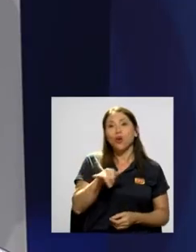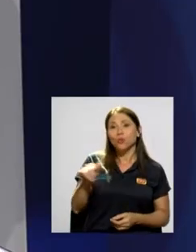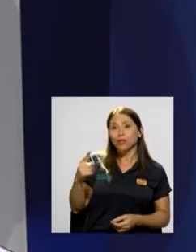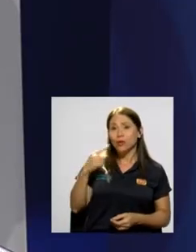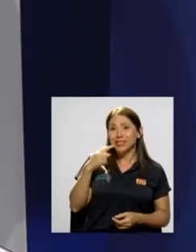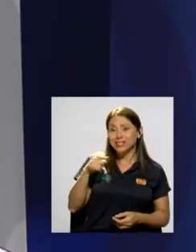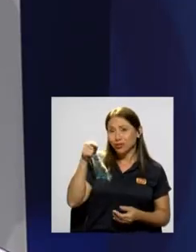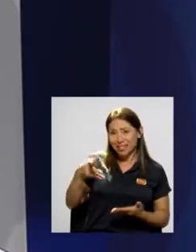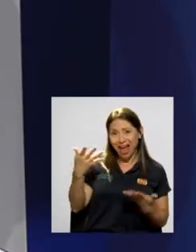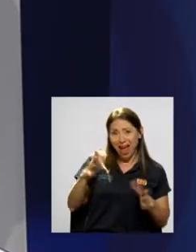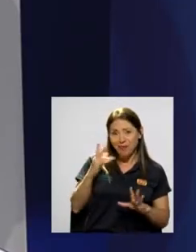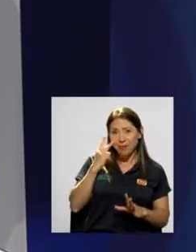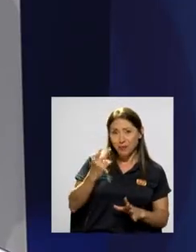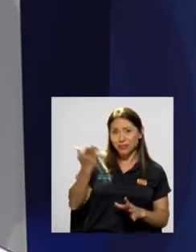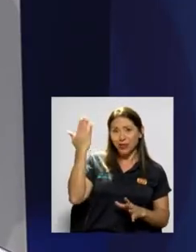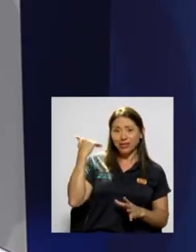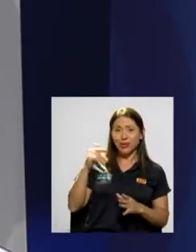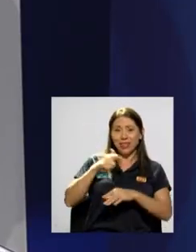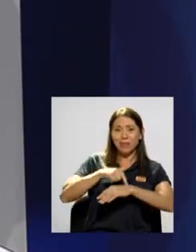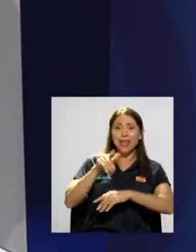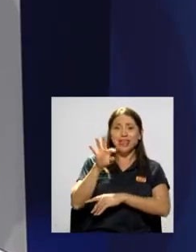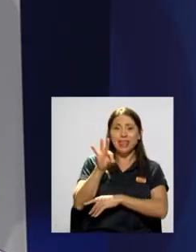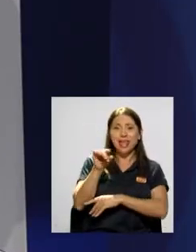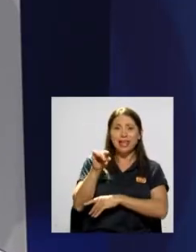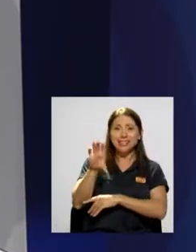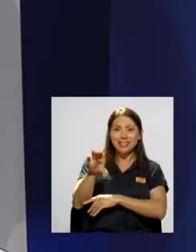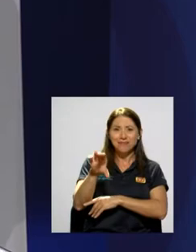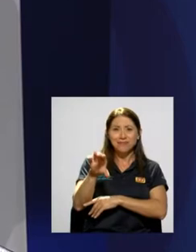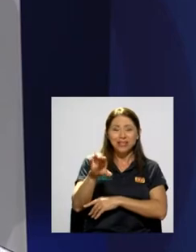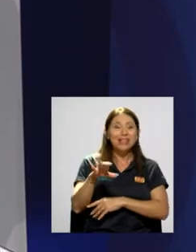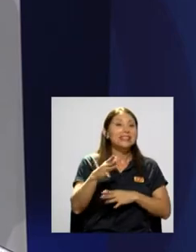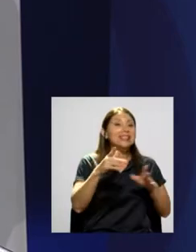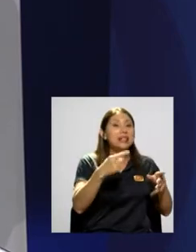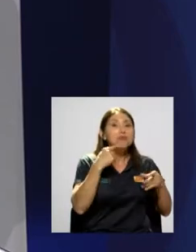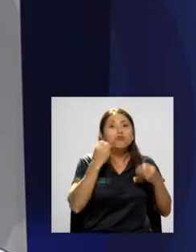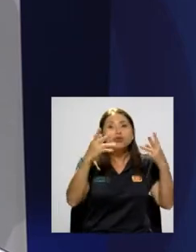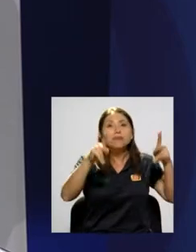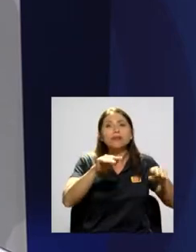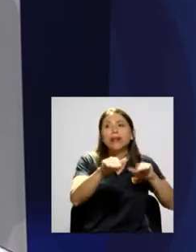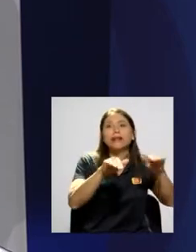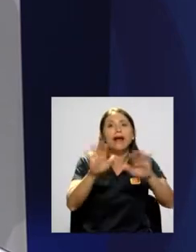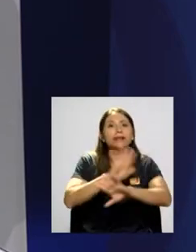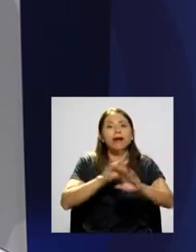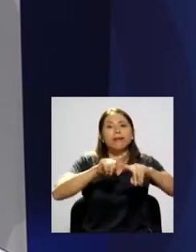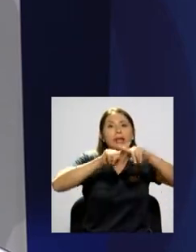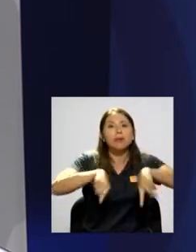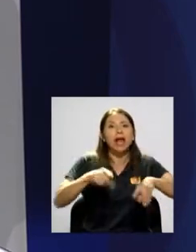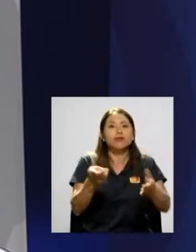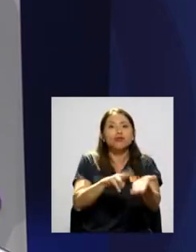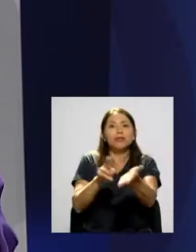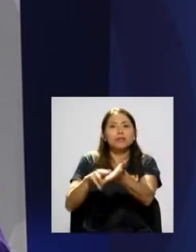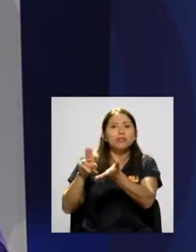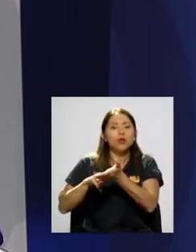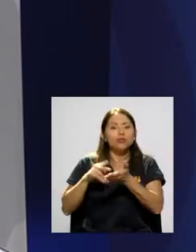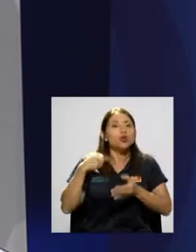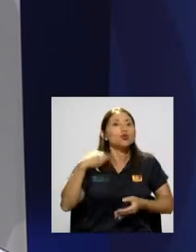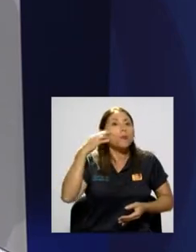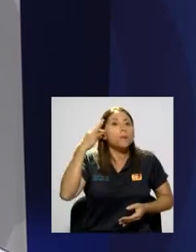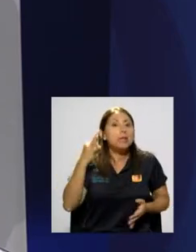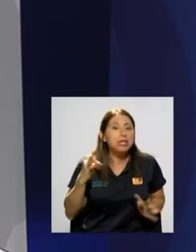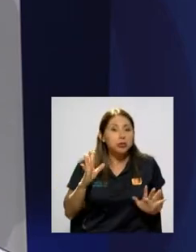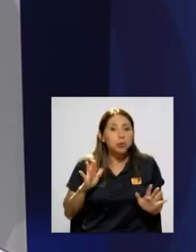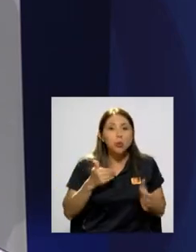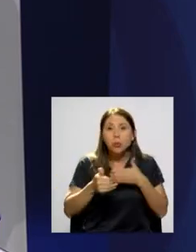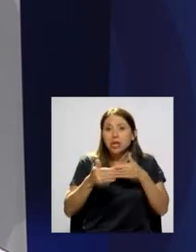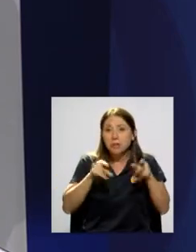en época del TLC, ¿verdad? Llamados a cancelar, a eliminar la suscripción. Yo pienso que como consumidores cada quien puede, si considera que un medio